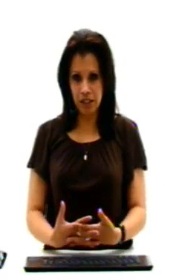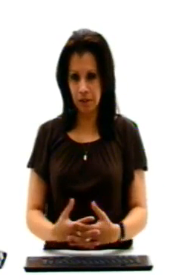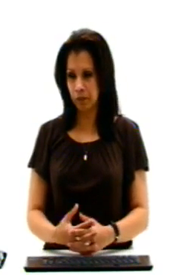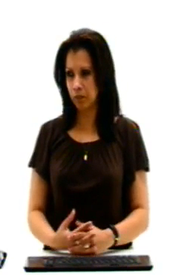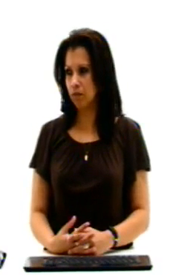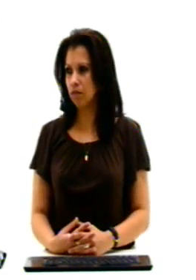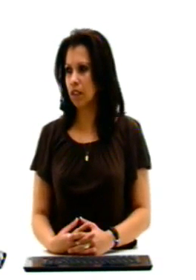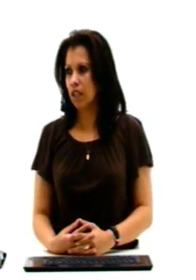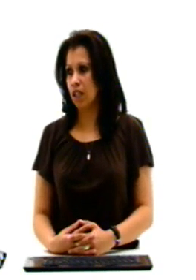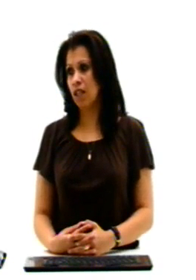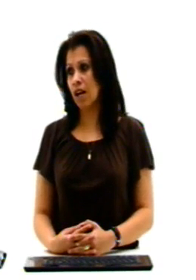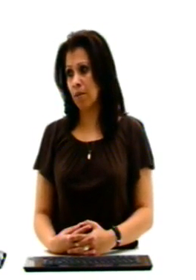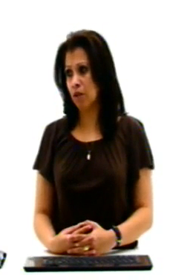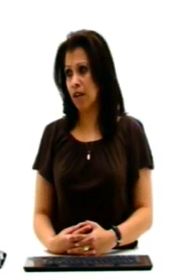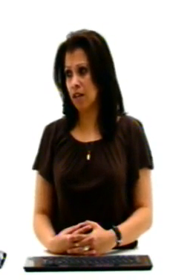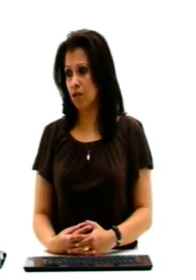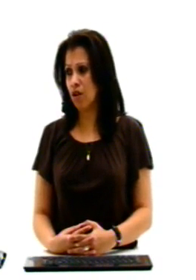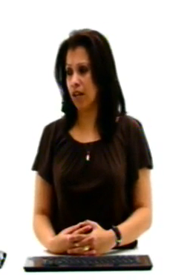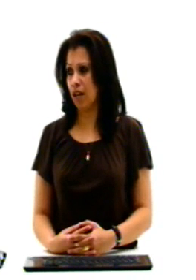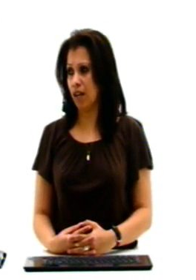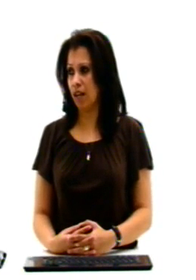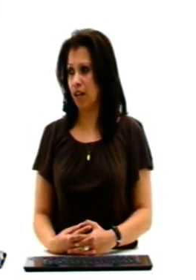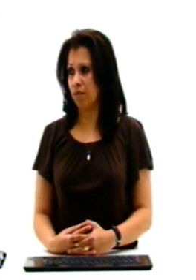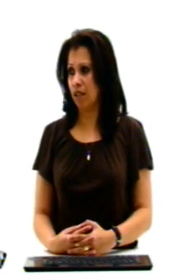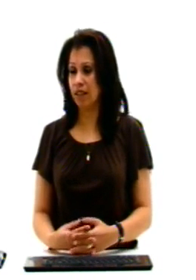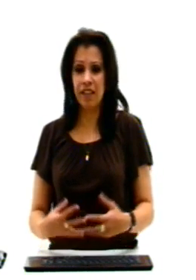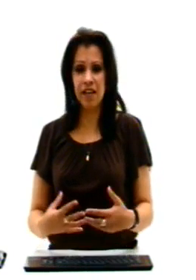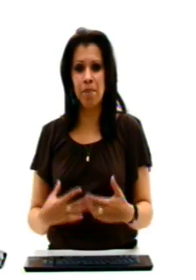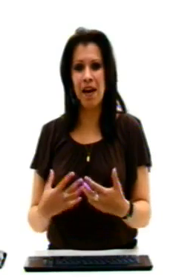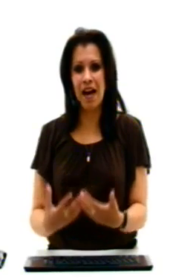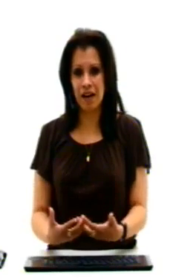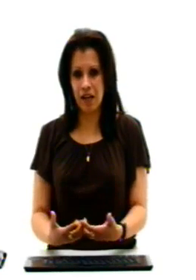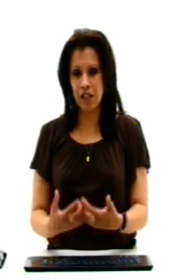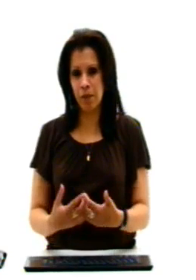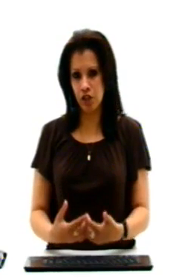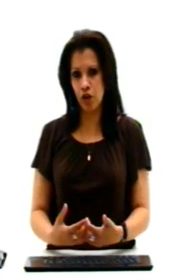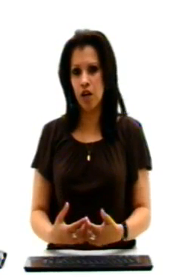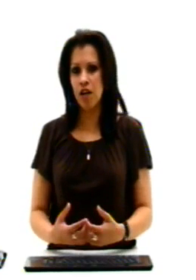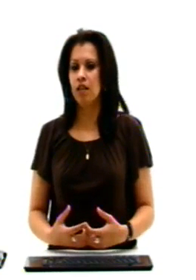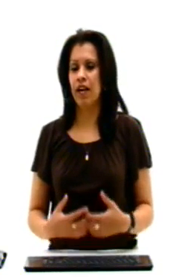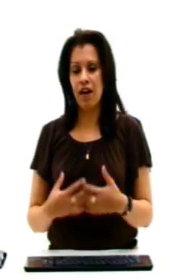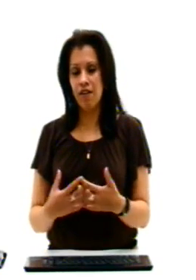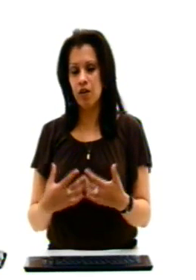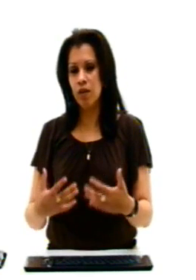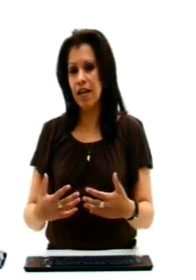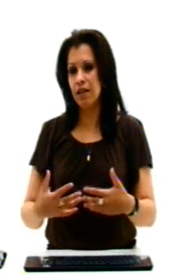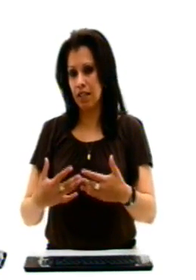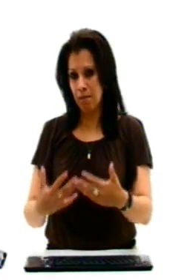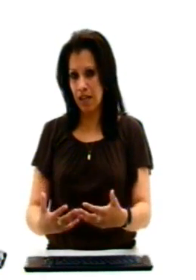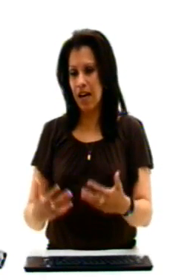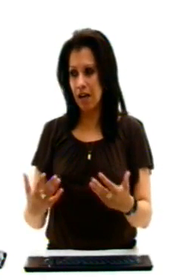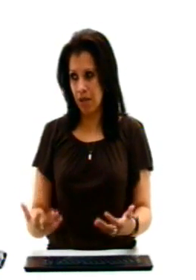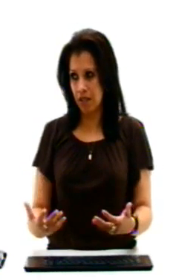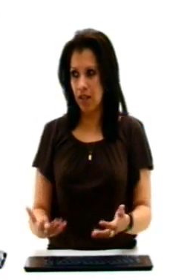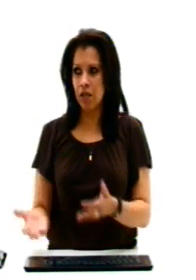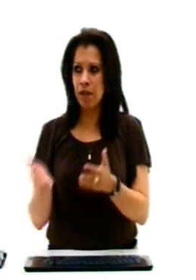las minas Y a cambio de eso eh tenía que pagarle el español trabajaban una